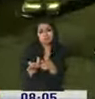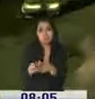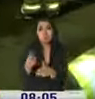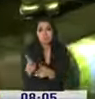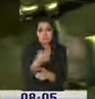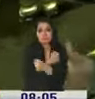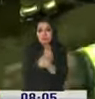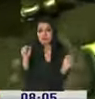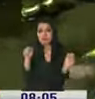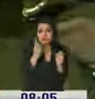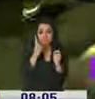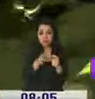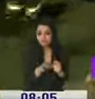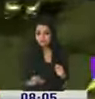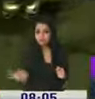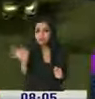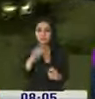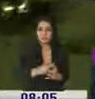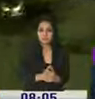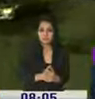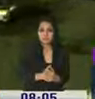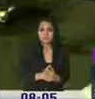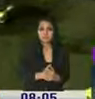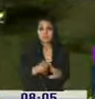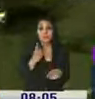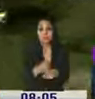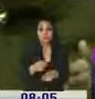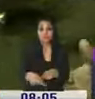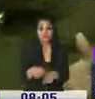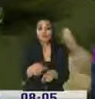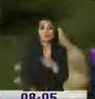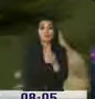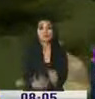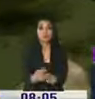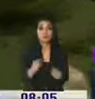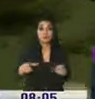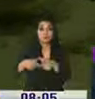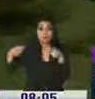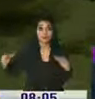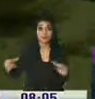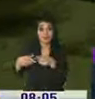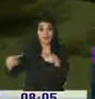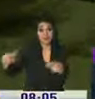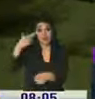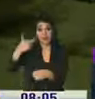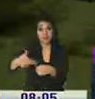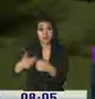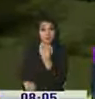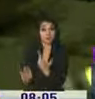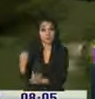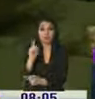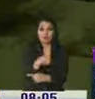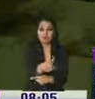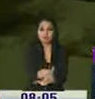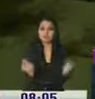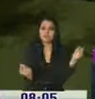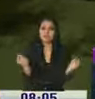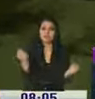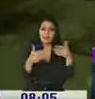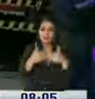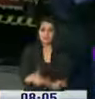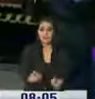Por el arrastre y por lo que cae el motor también se incendia, pero no se incendian los tanques que estaban llevando el combustible, sino la parte de adelante